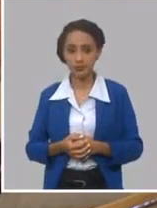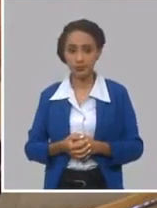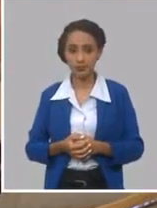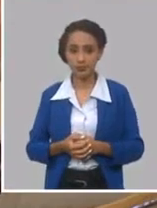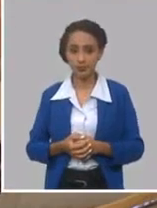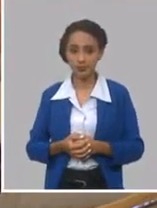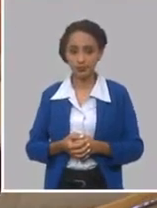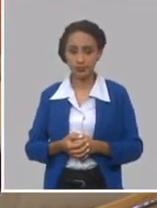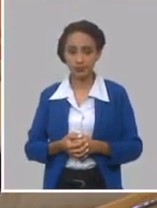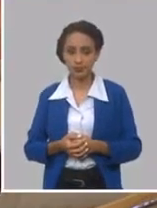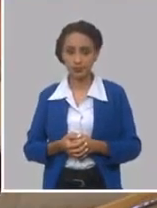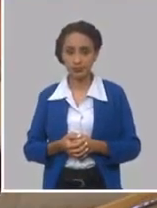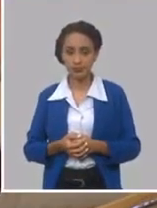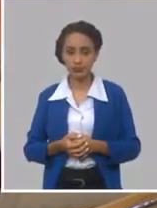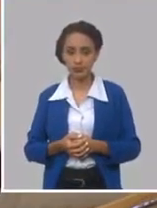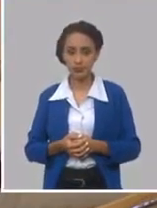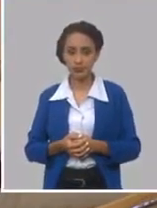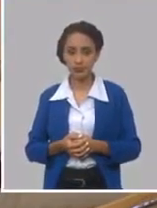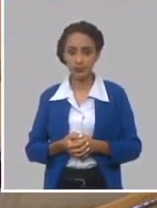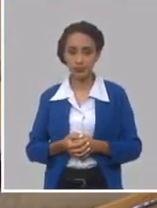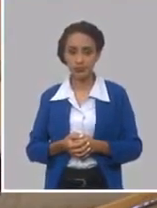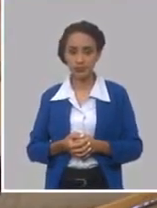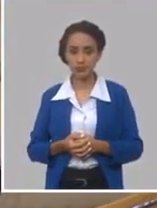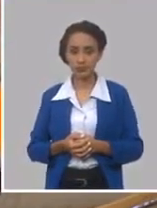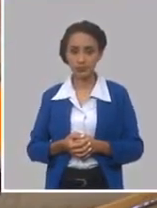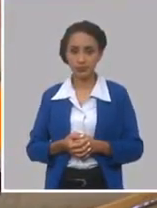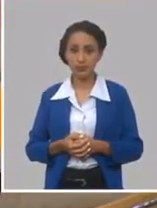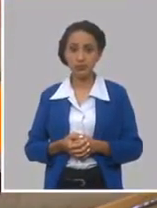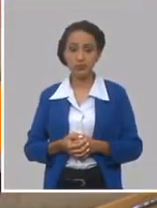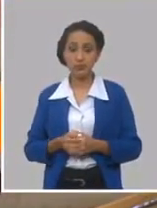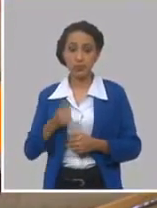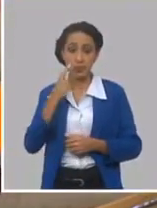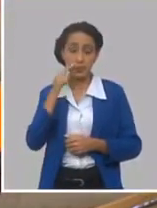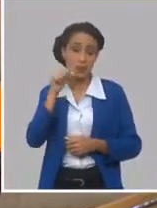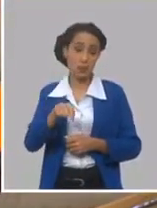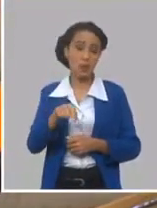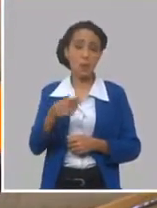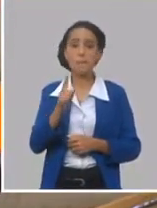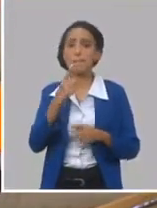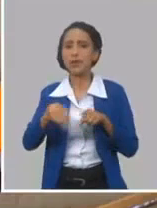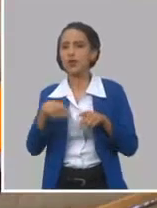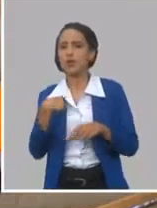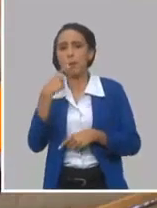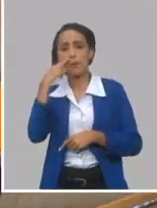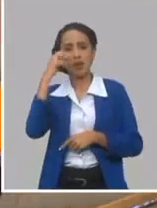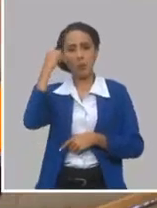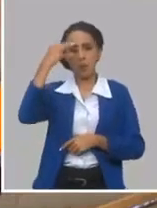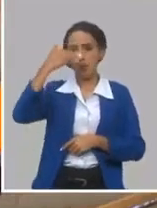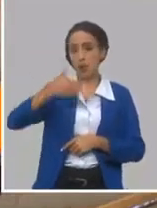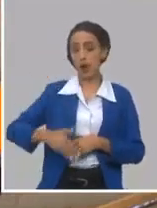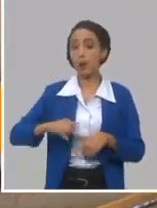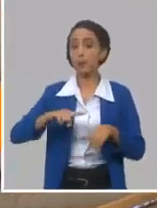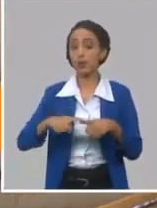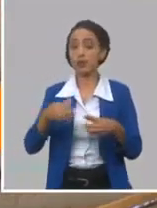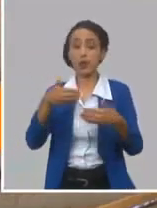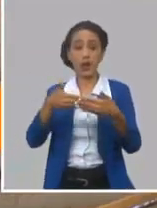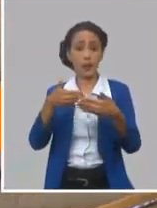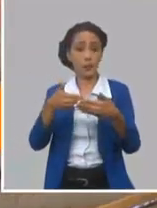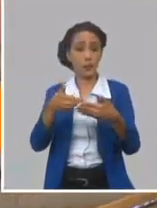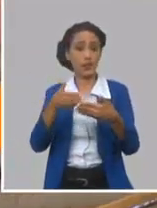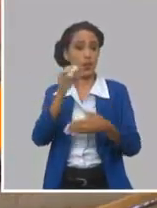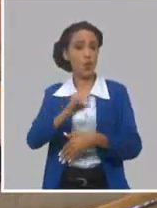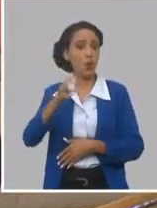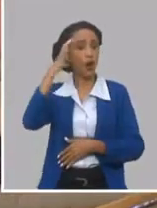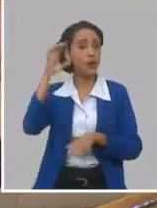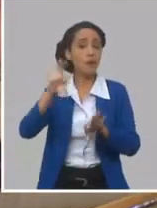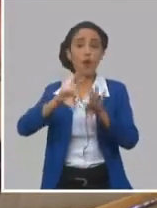liberalismo o este todo vale que puede existir en un relativismo de ahí lo importante que las instituciones la familia la